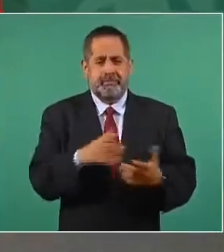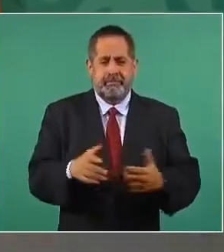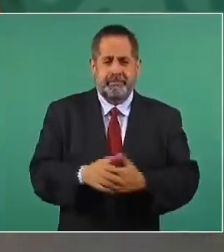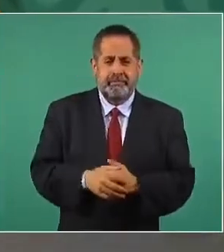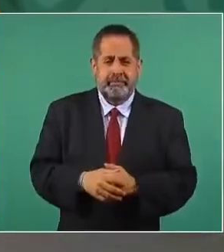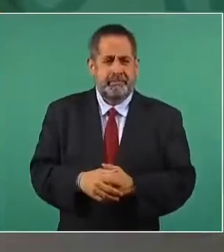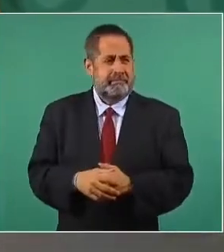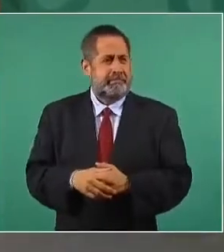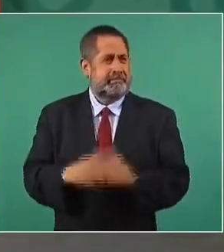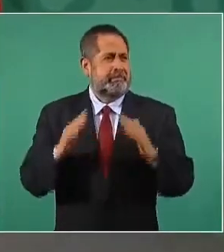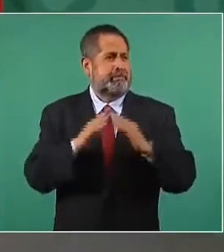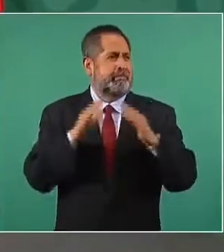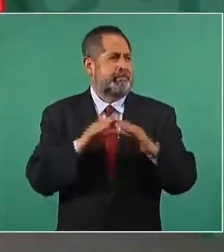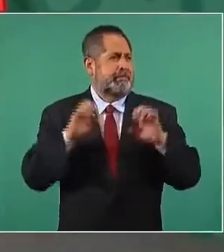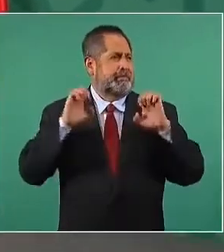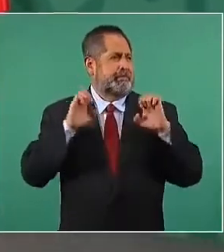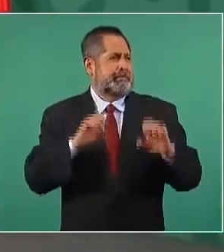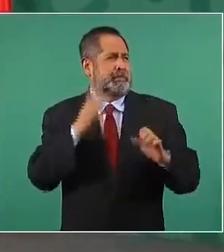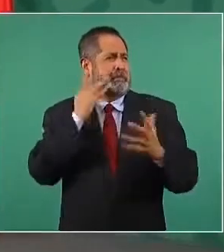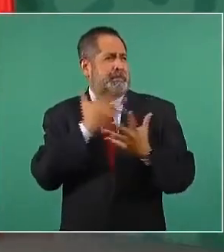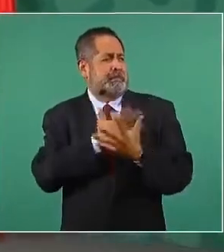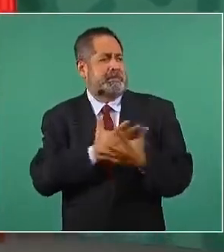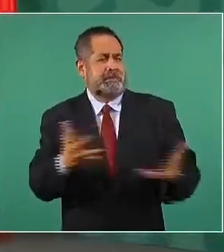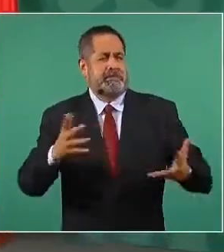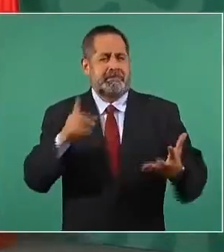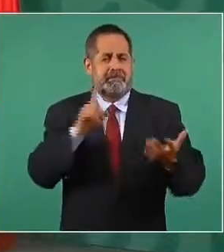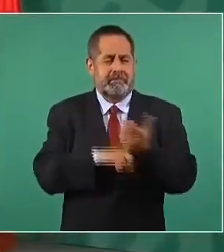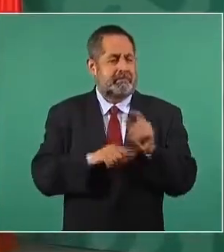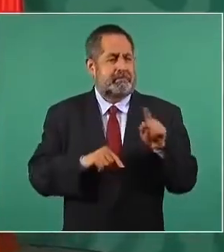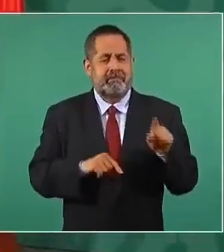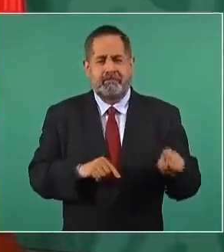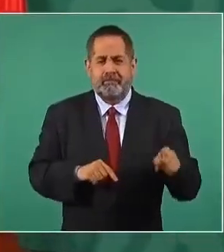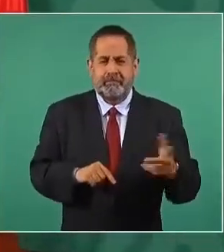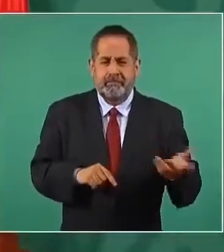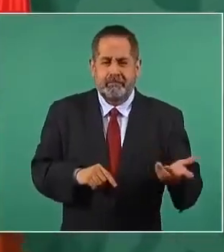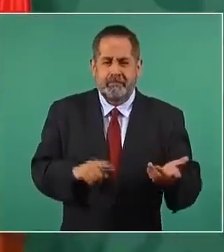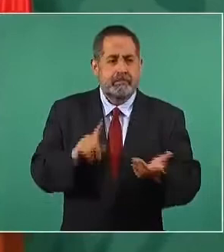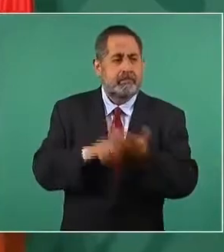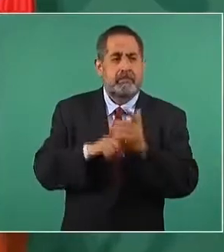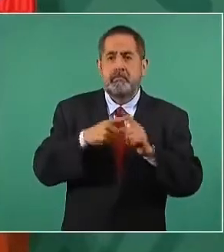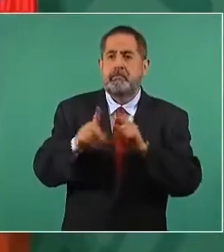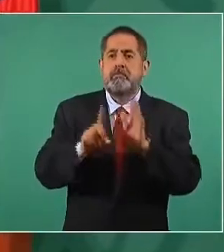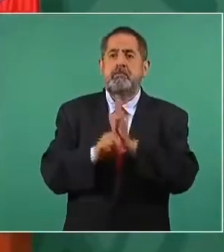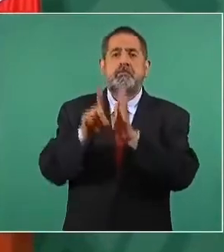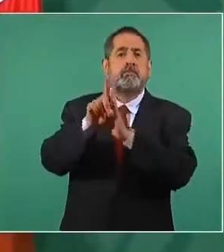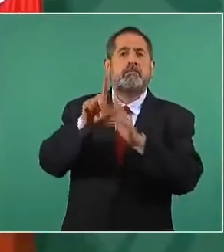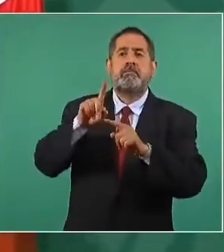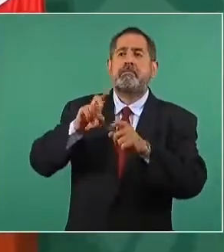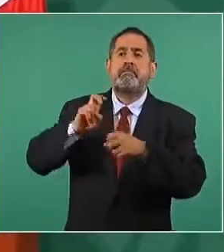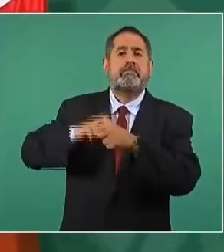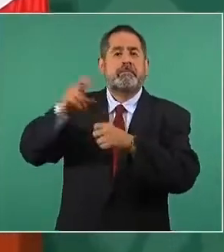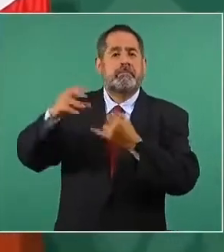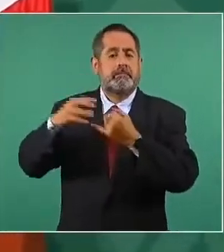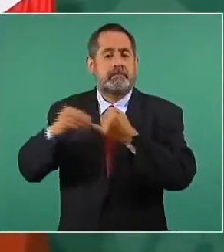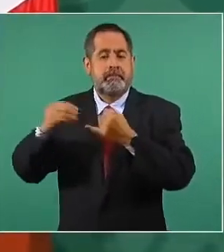con una residencia, y tengo departamento en Miami